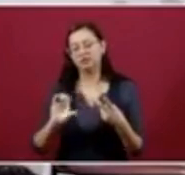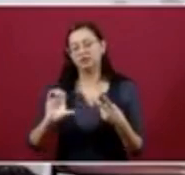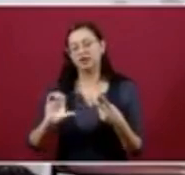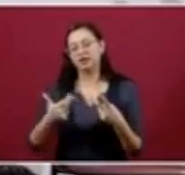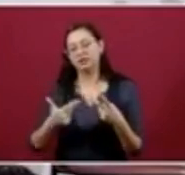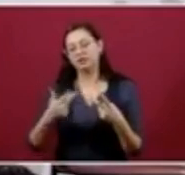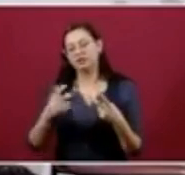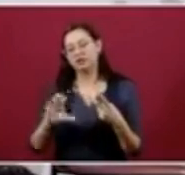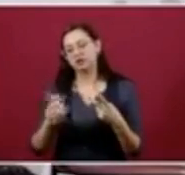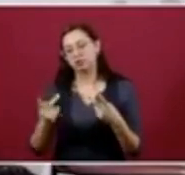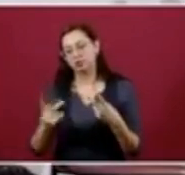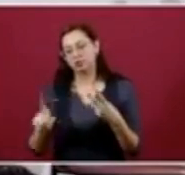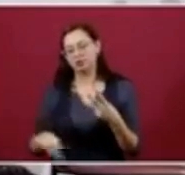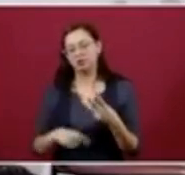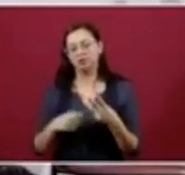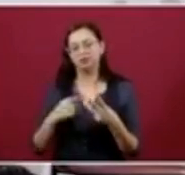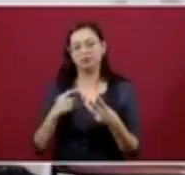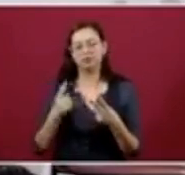y ya